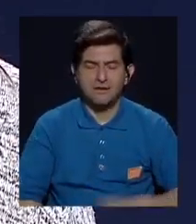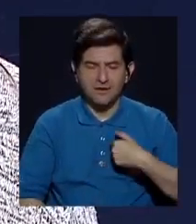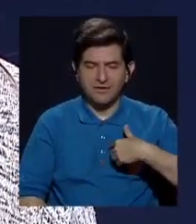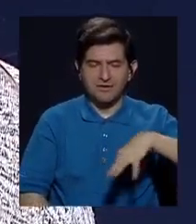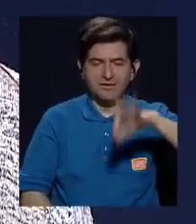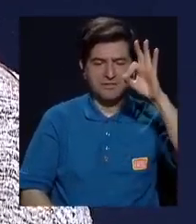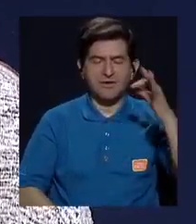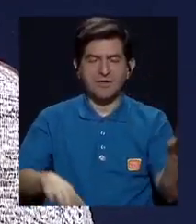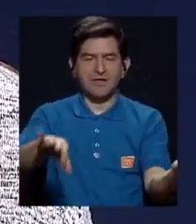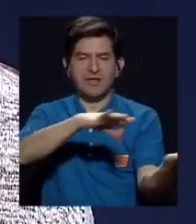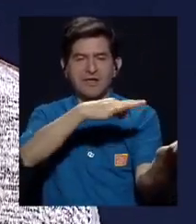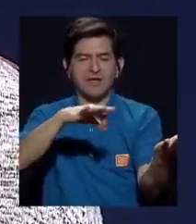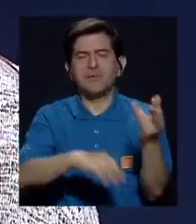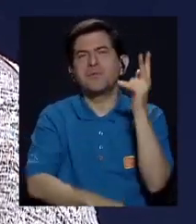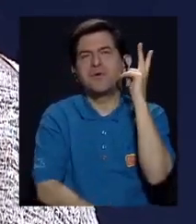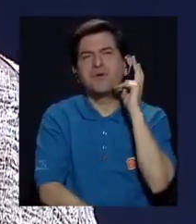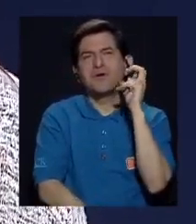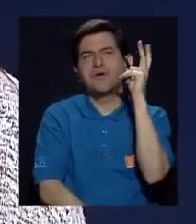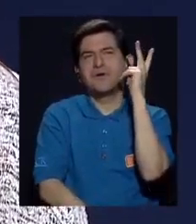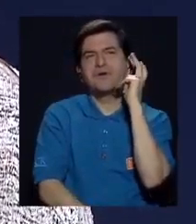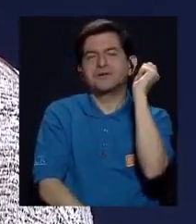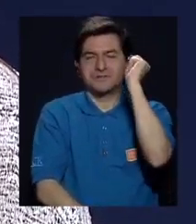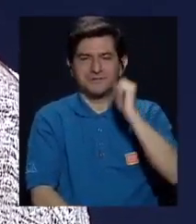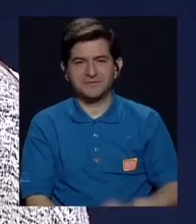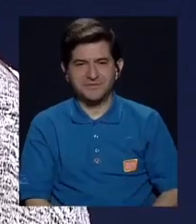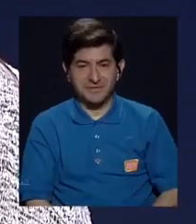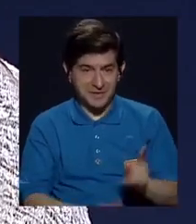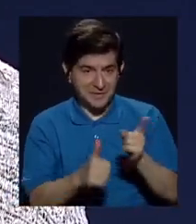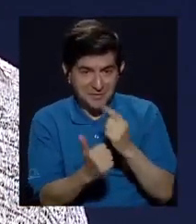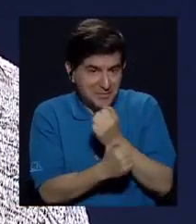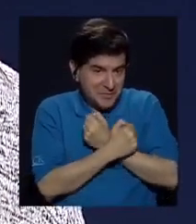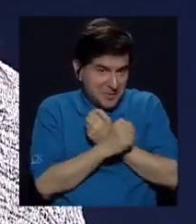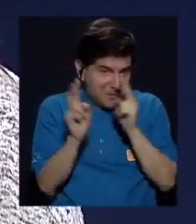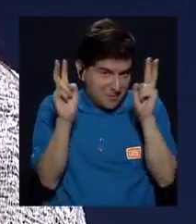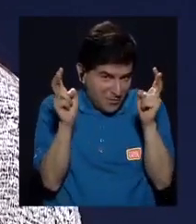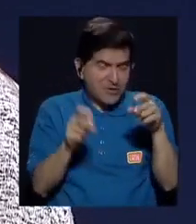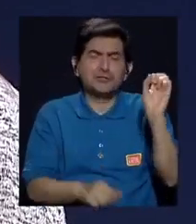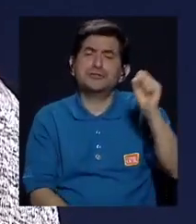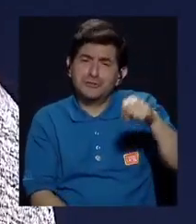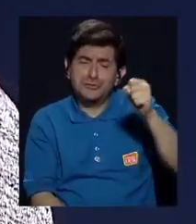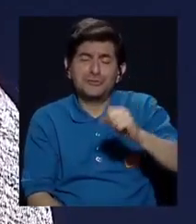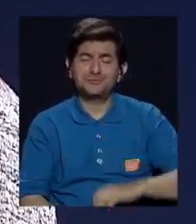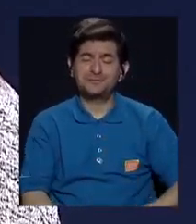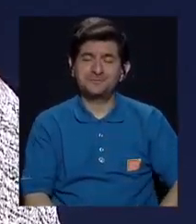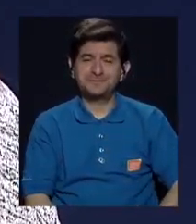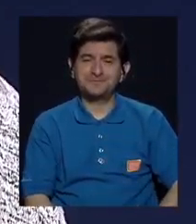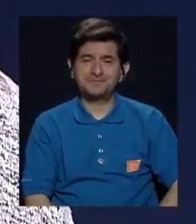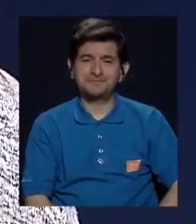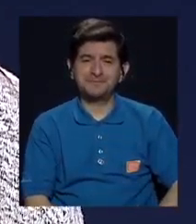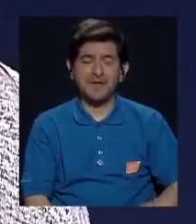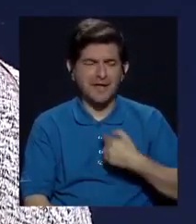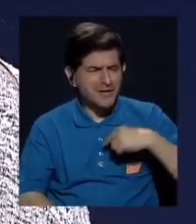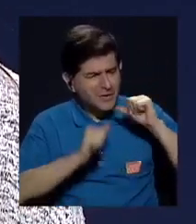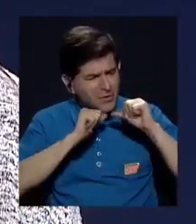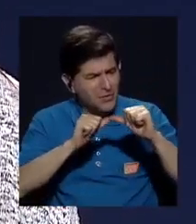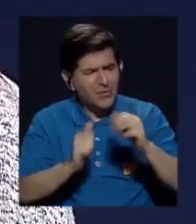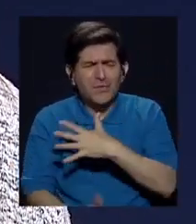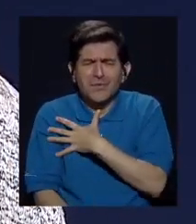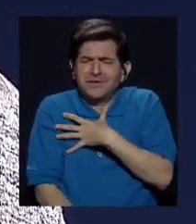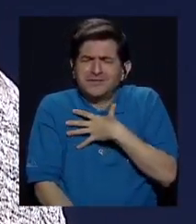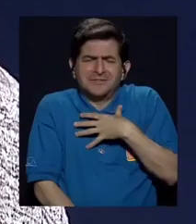el violín por el sonido. Su primer amor, sí. Entonces. Sí, y lo seguí, me